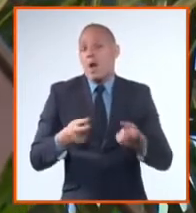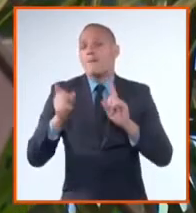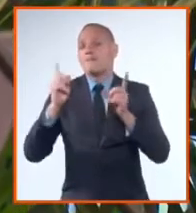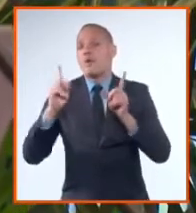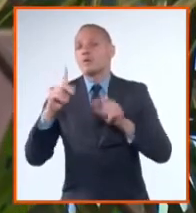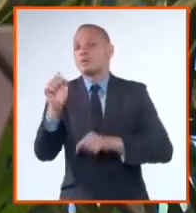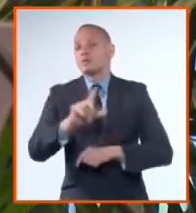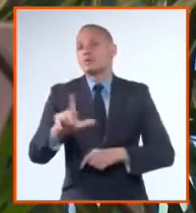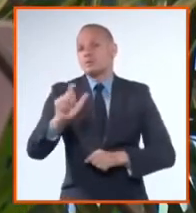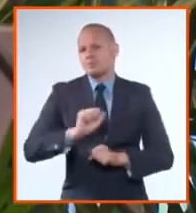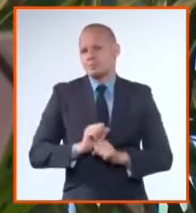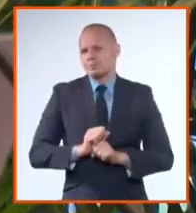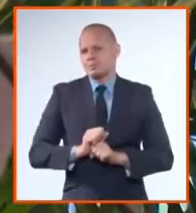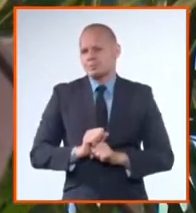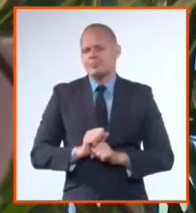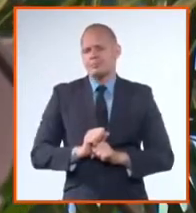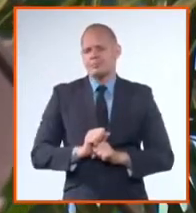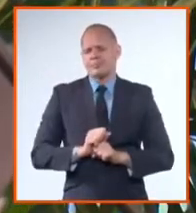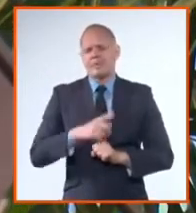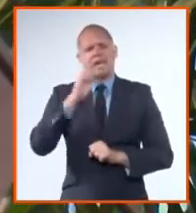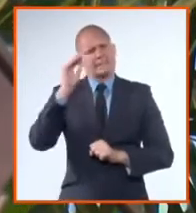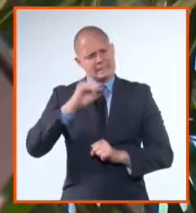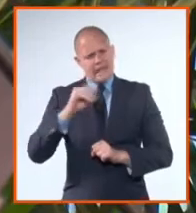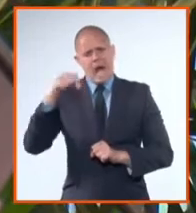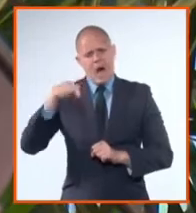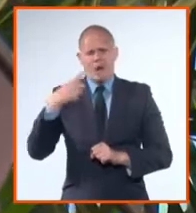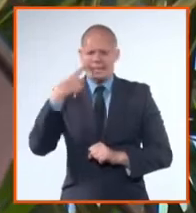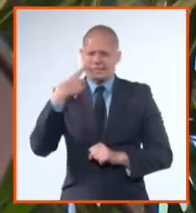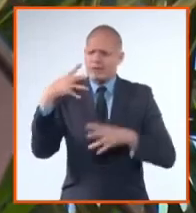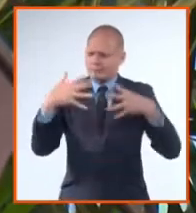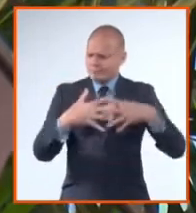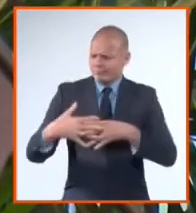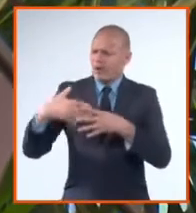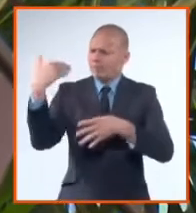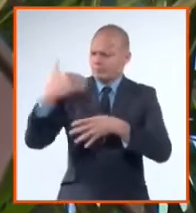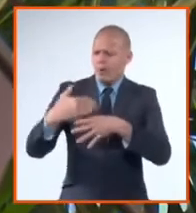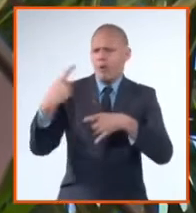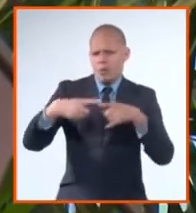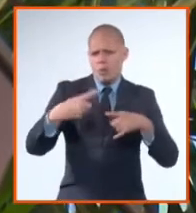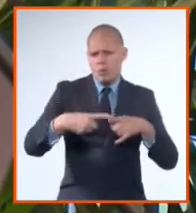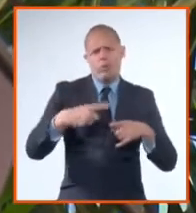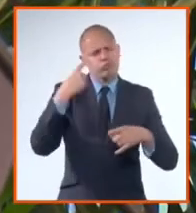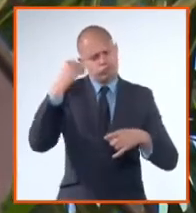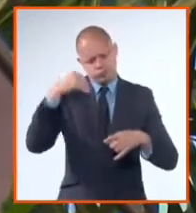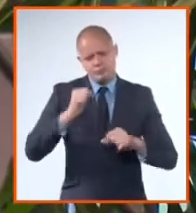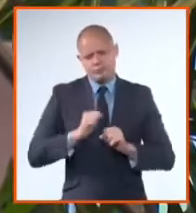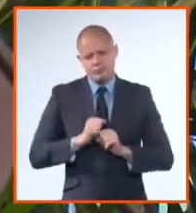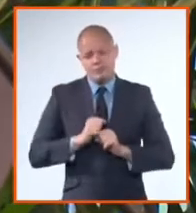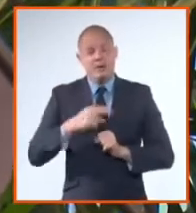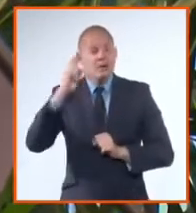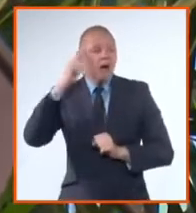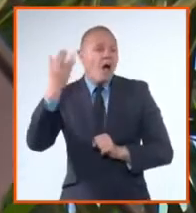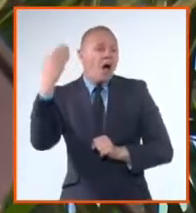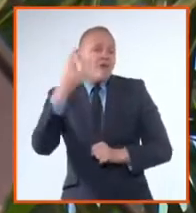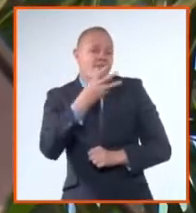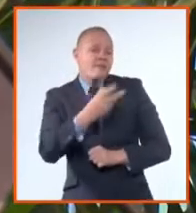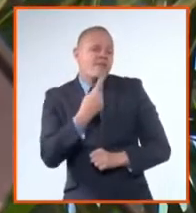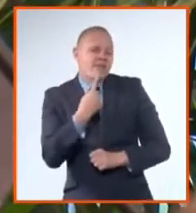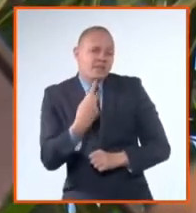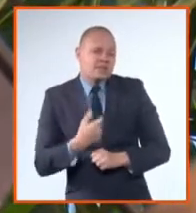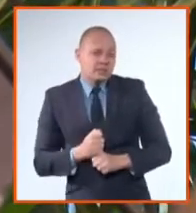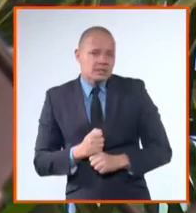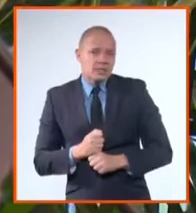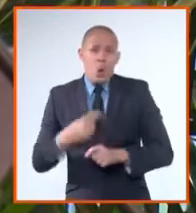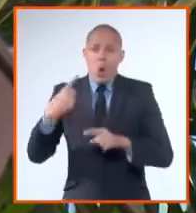Fidel nos advirtió, no podrán derrotarnos desde fuera, y alertó sobre la dimensión interna. El enemigo lo